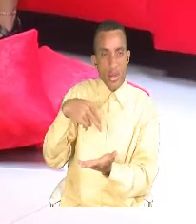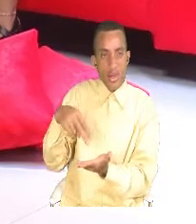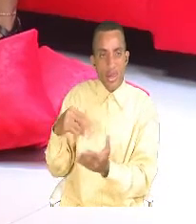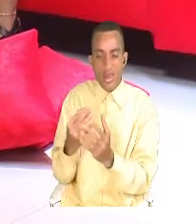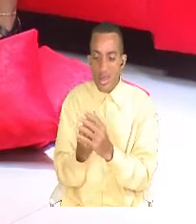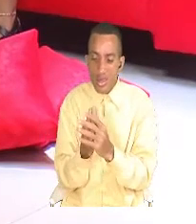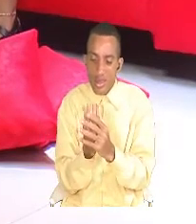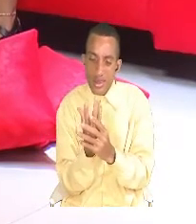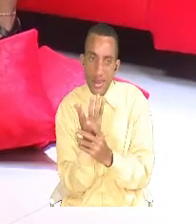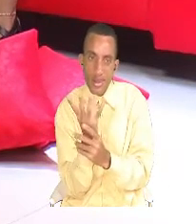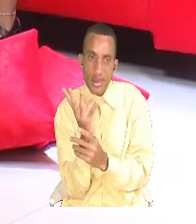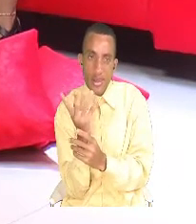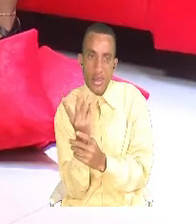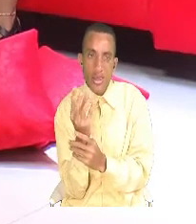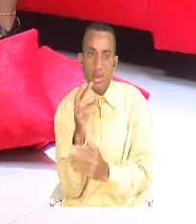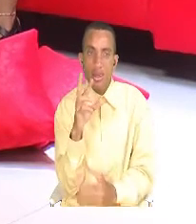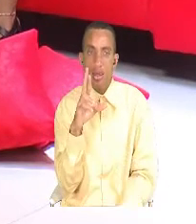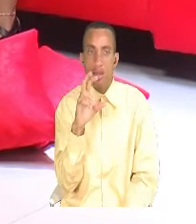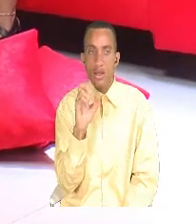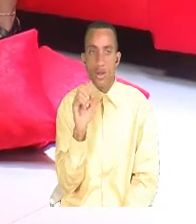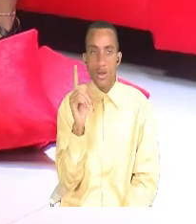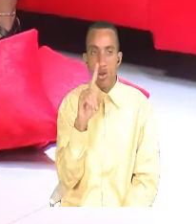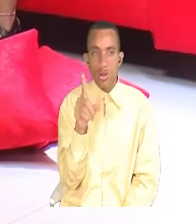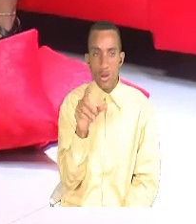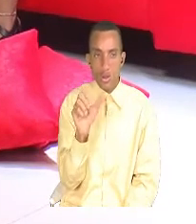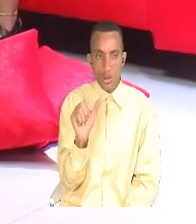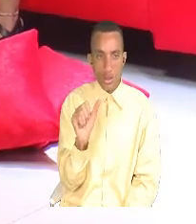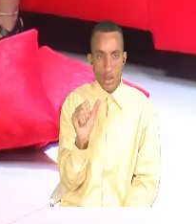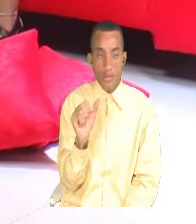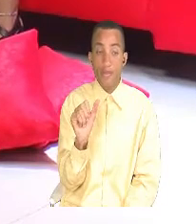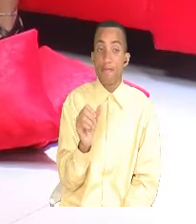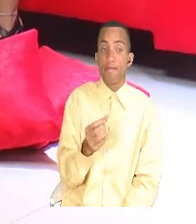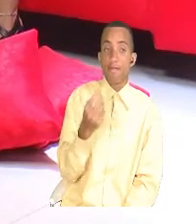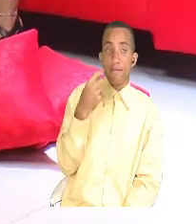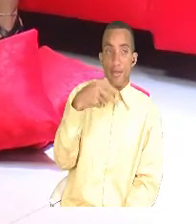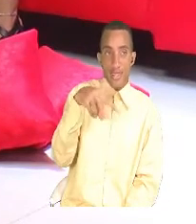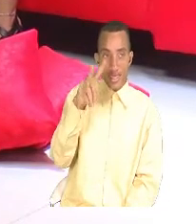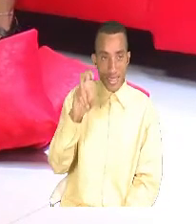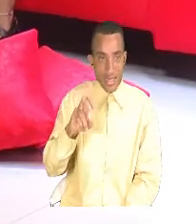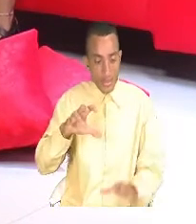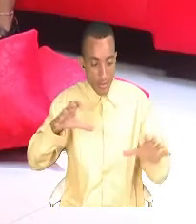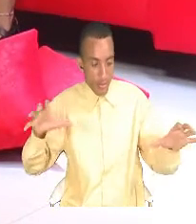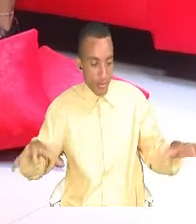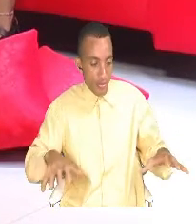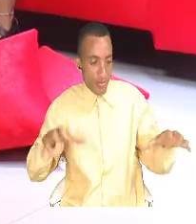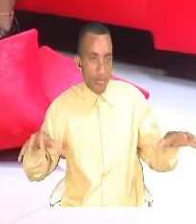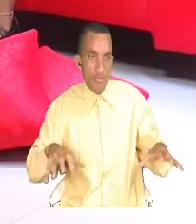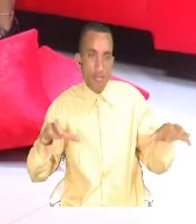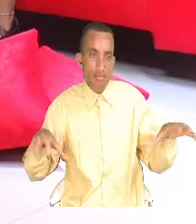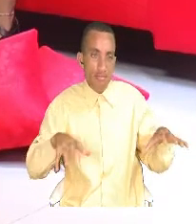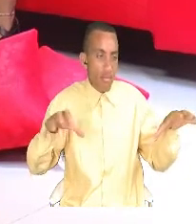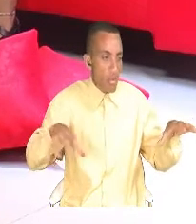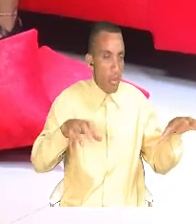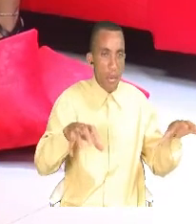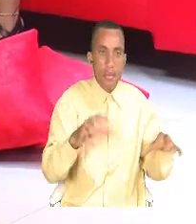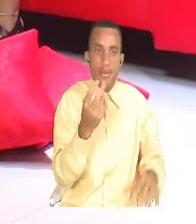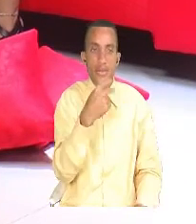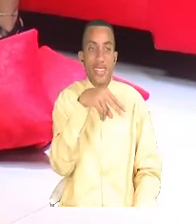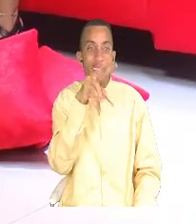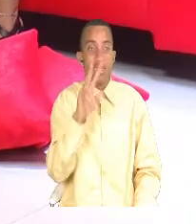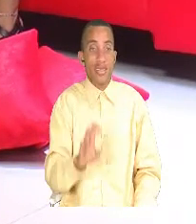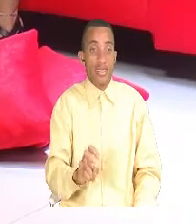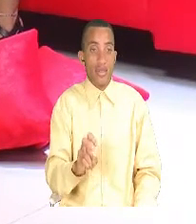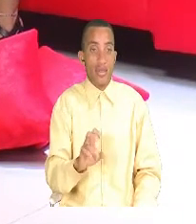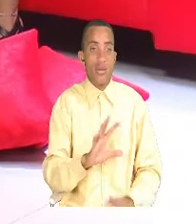ritual? Ok, el baile, pues te debo decir que son 17 rituales que tenemos en la actualidad, ¿cierto? Todos son rituales